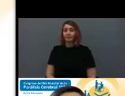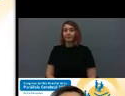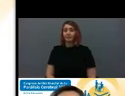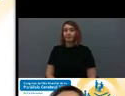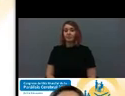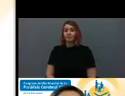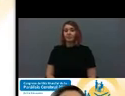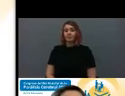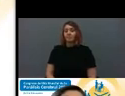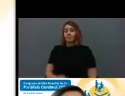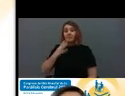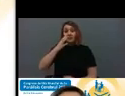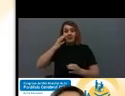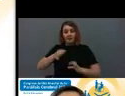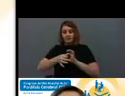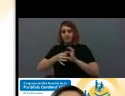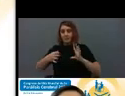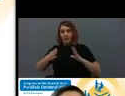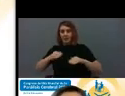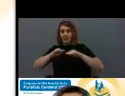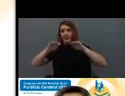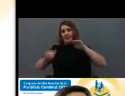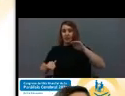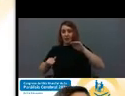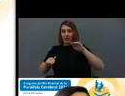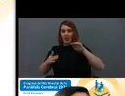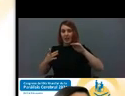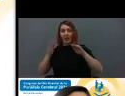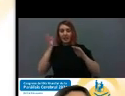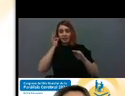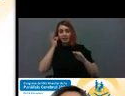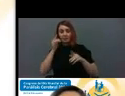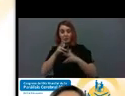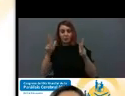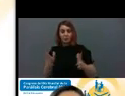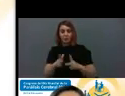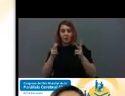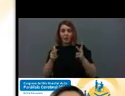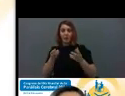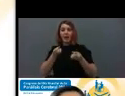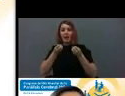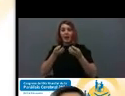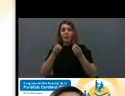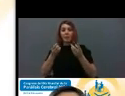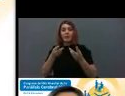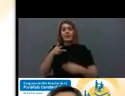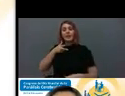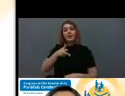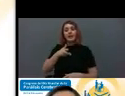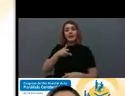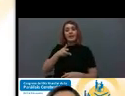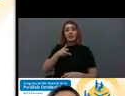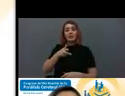de la realidad de esta desigualdad social, los datos de la encuesta de derechos y parálisis